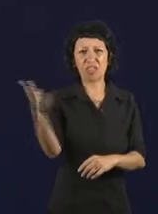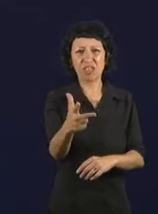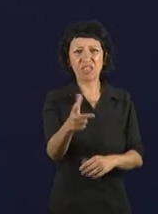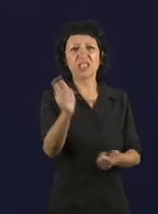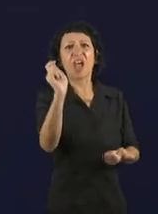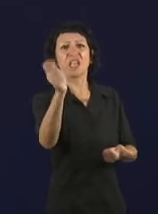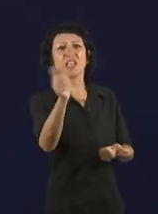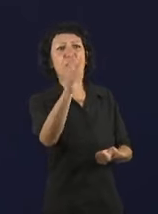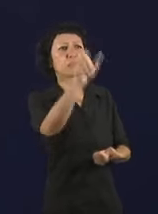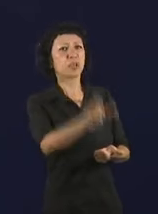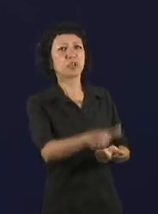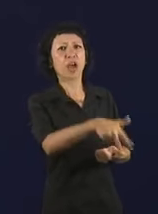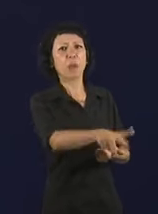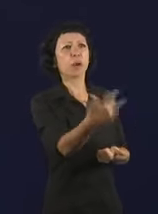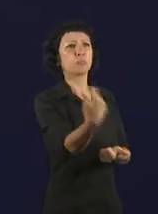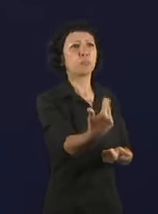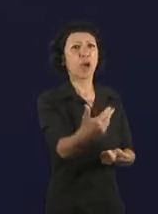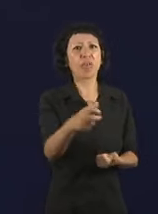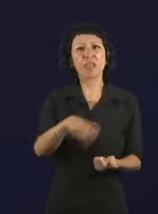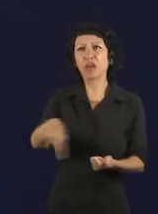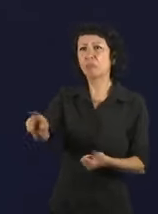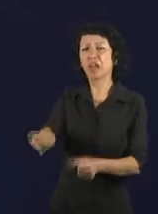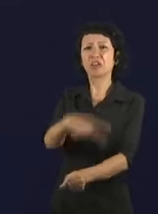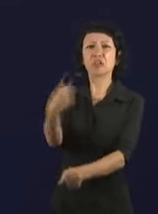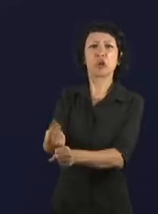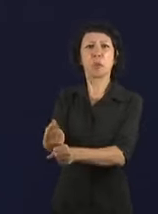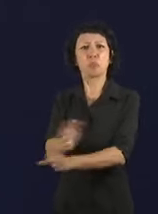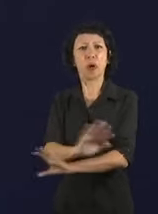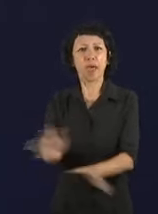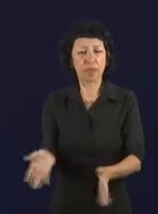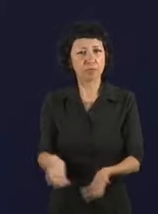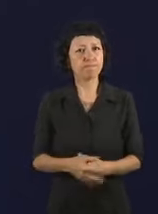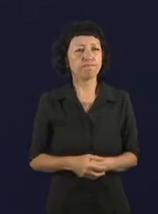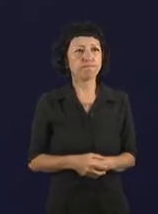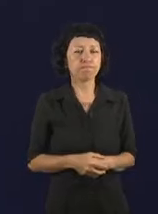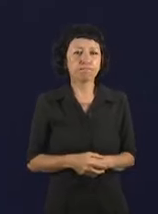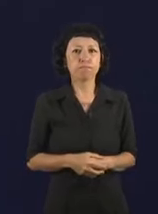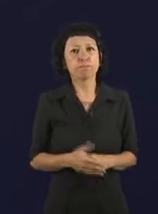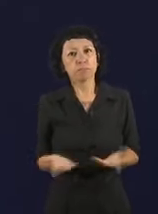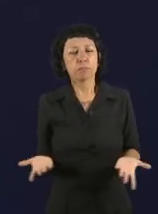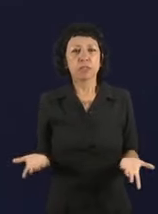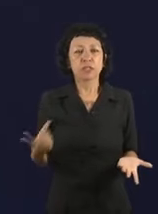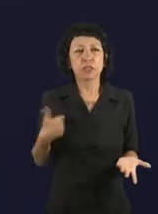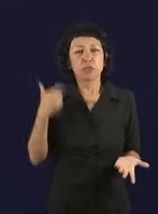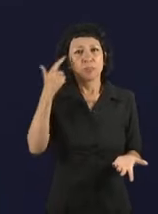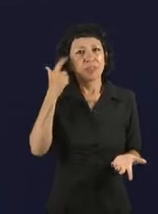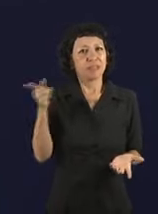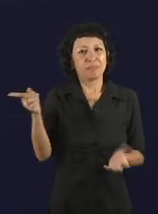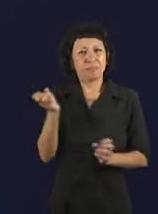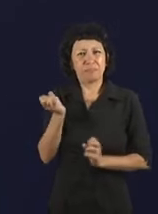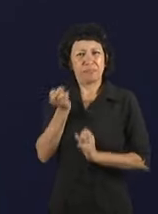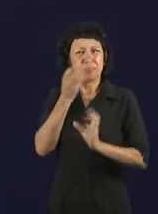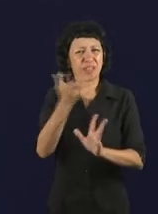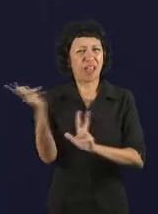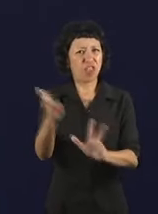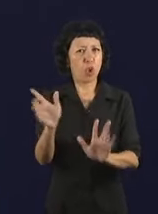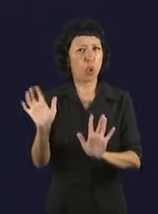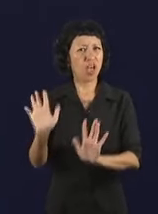caminar por la calle Así que a priori voy a considerar que esas afirmaciones o esas declaraciones no existieron